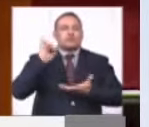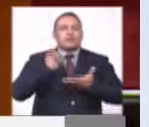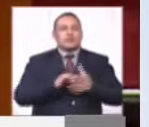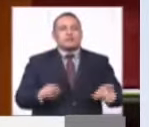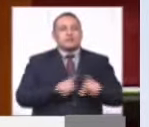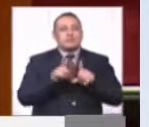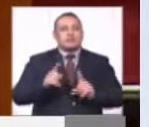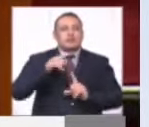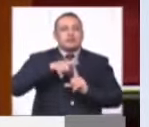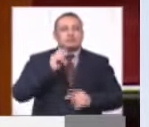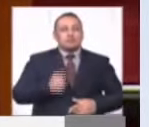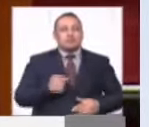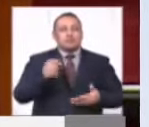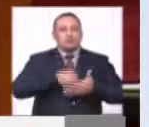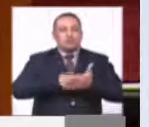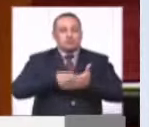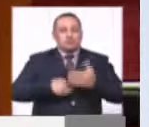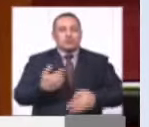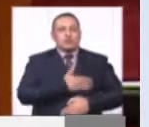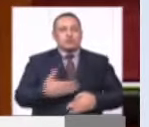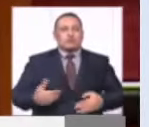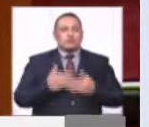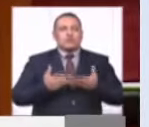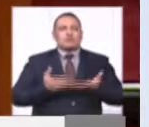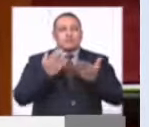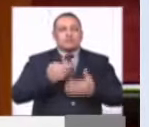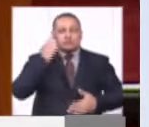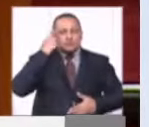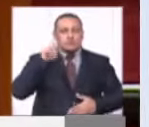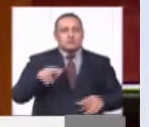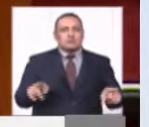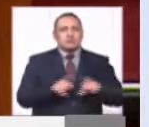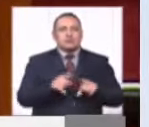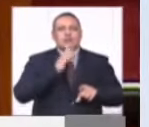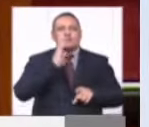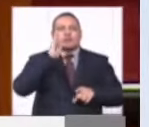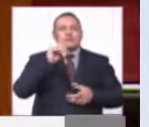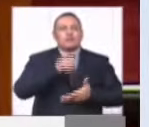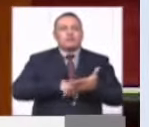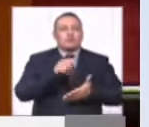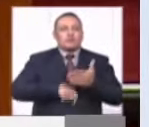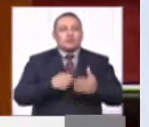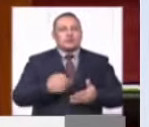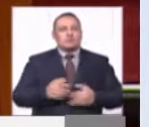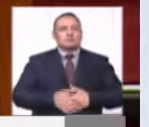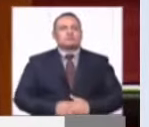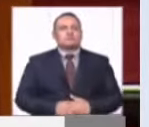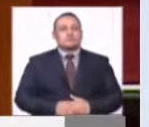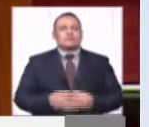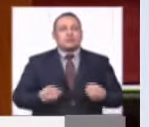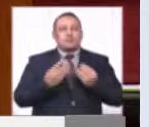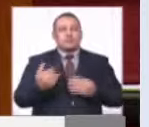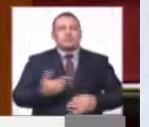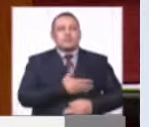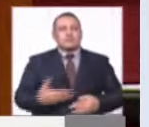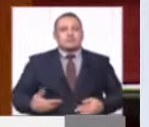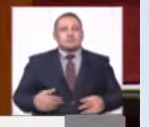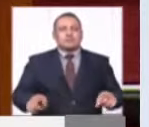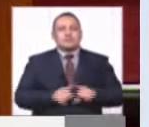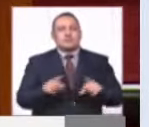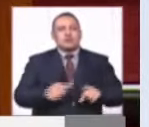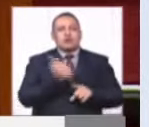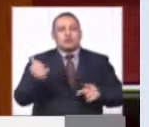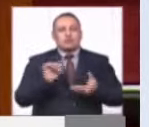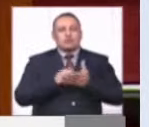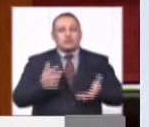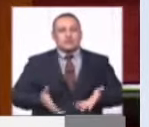el Tribunal de Contrataciones del Estado ha dado la razón y ha ordenado la firma del contrato? Presidente, otro tema que